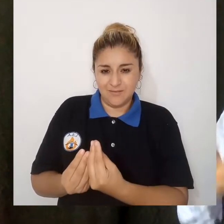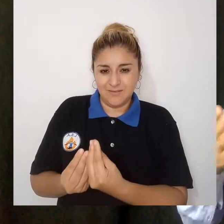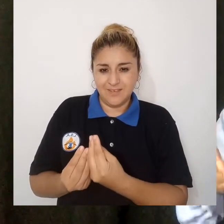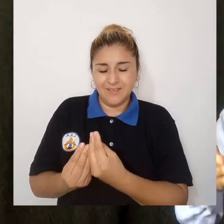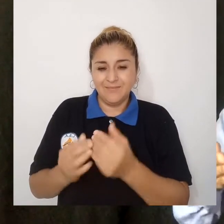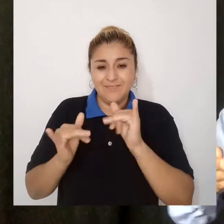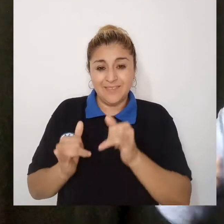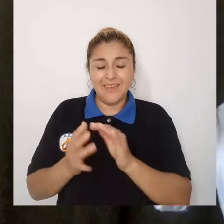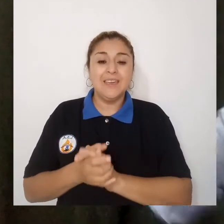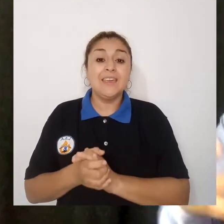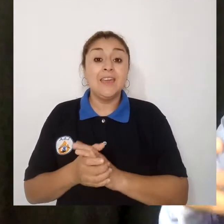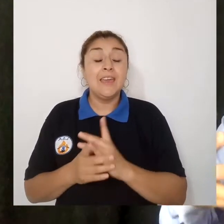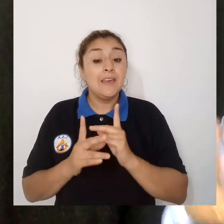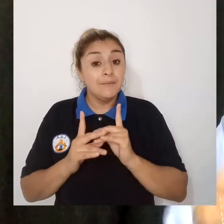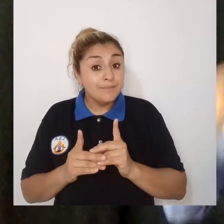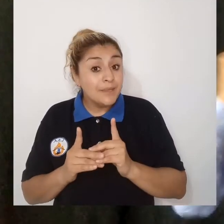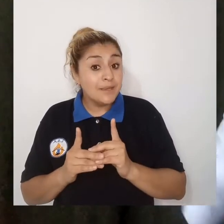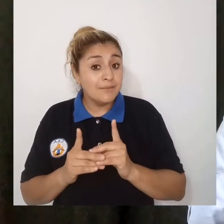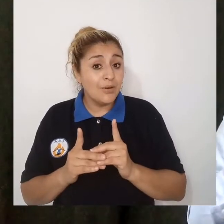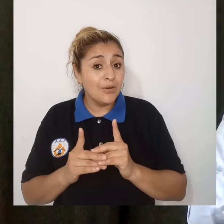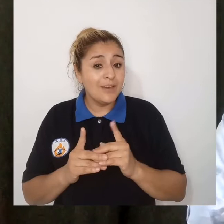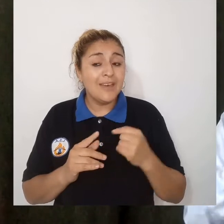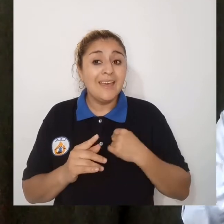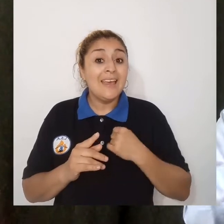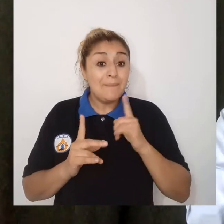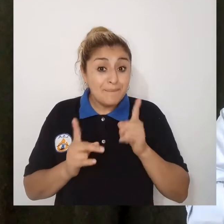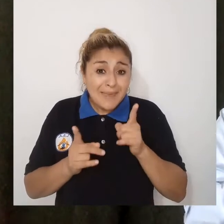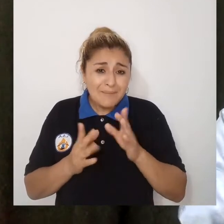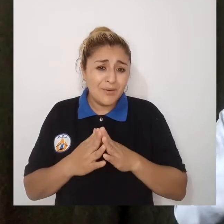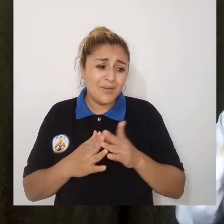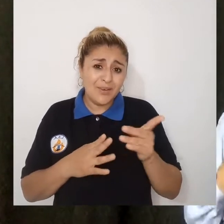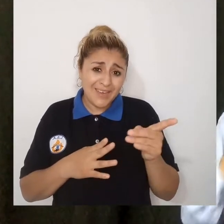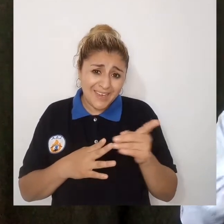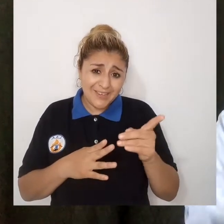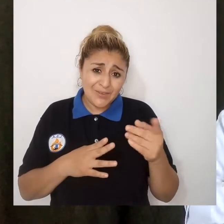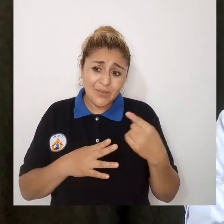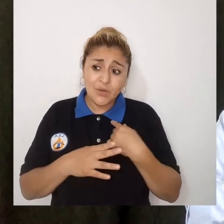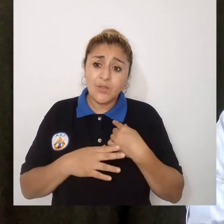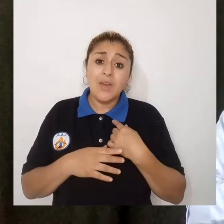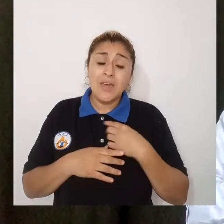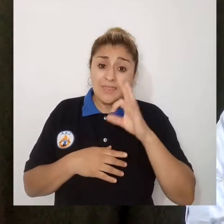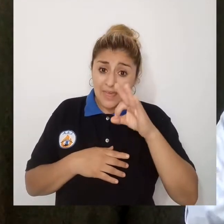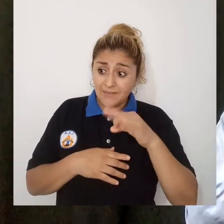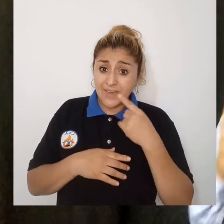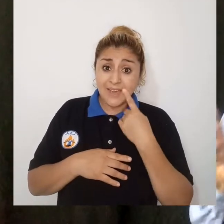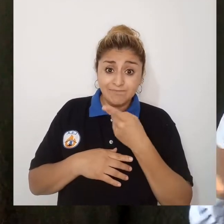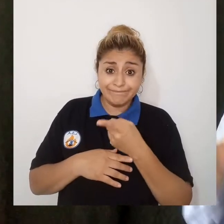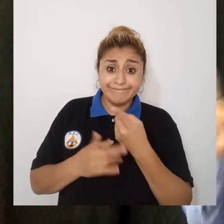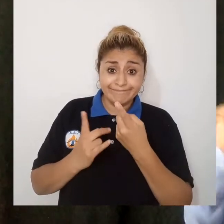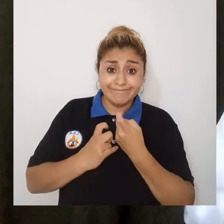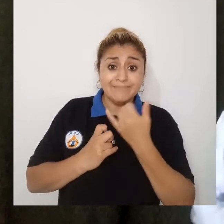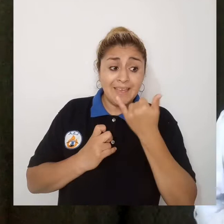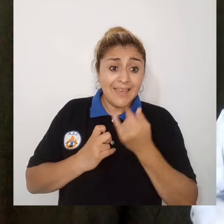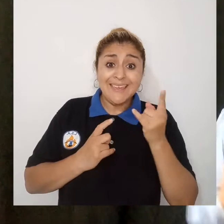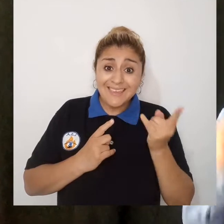según leemos y entre ellos cubrían de acuerdo a cada momento la necesidad